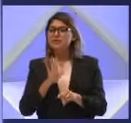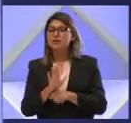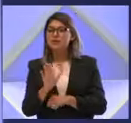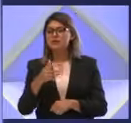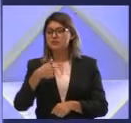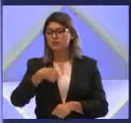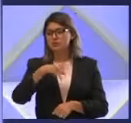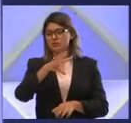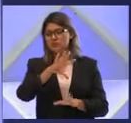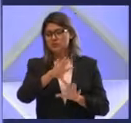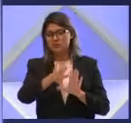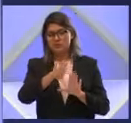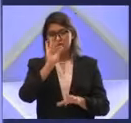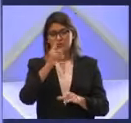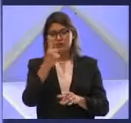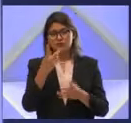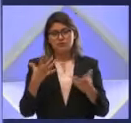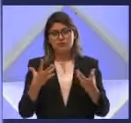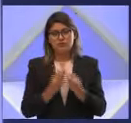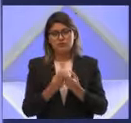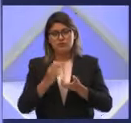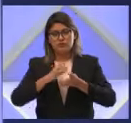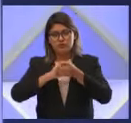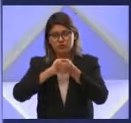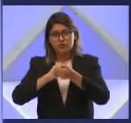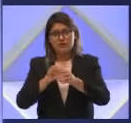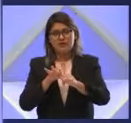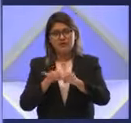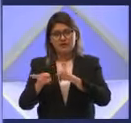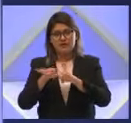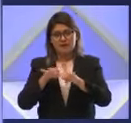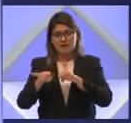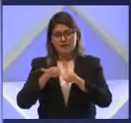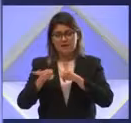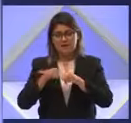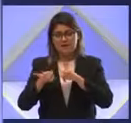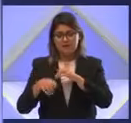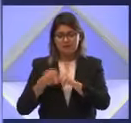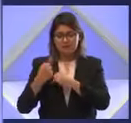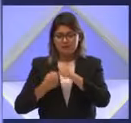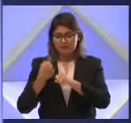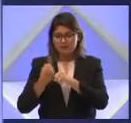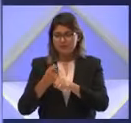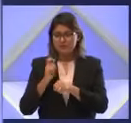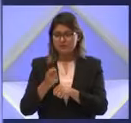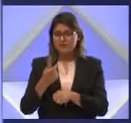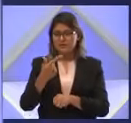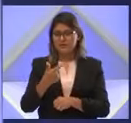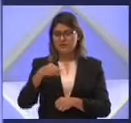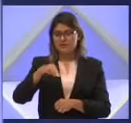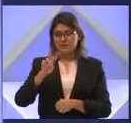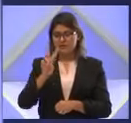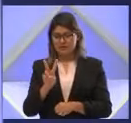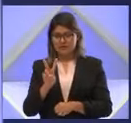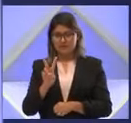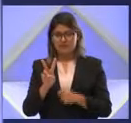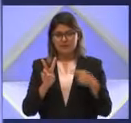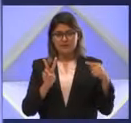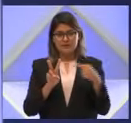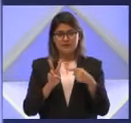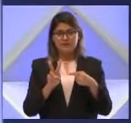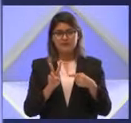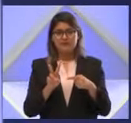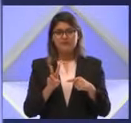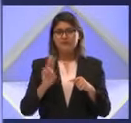voy a traer una colaboración que hemos tenido y seguimos teniendo los últimos años entre gmail hispasat y nuestra